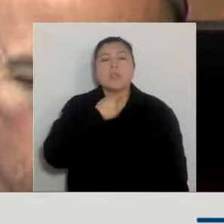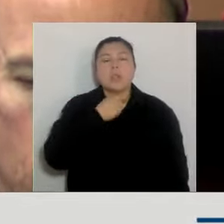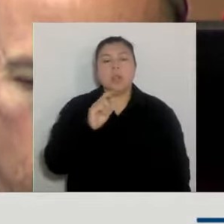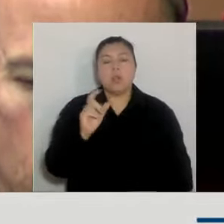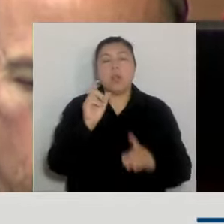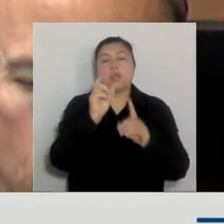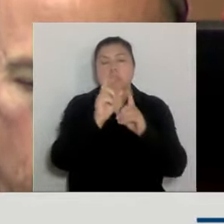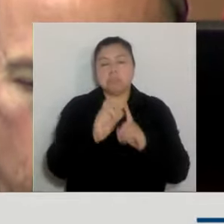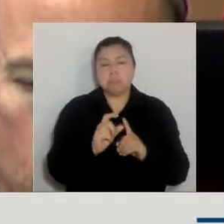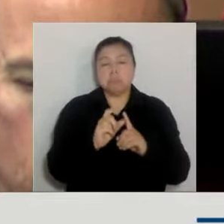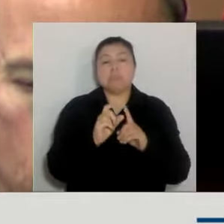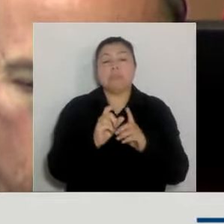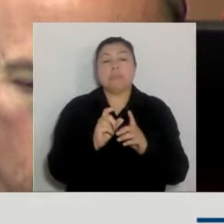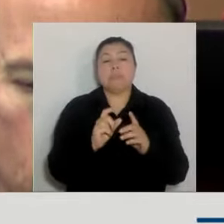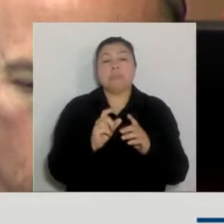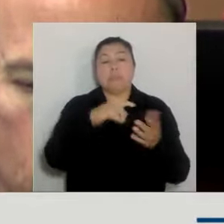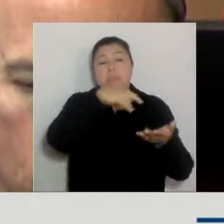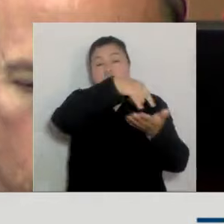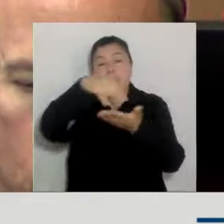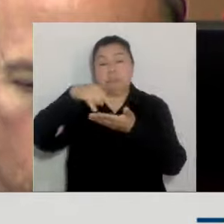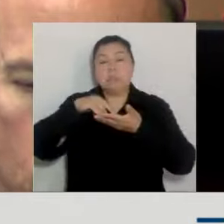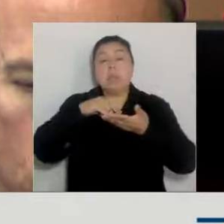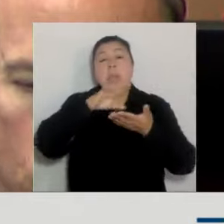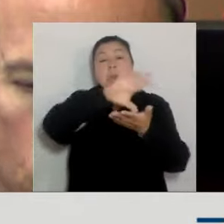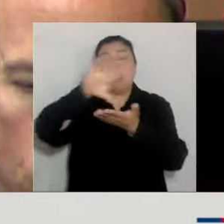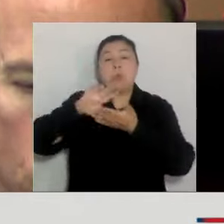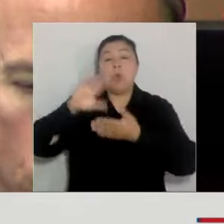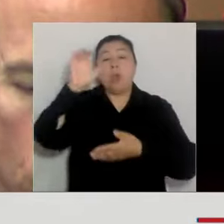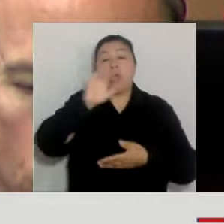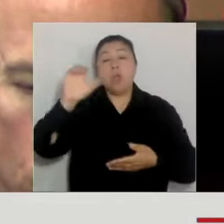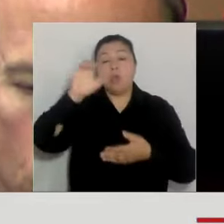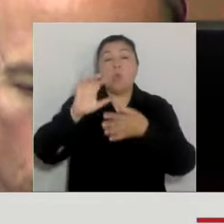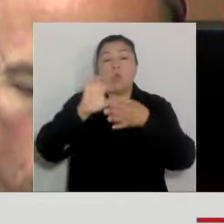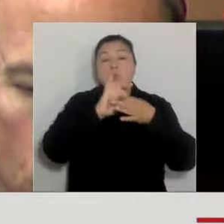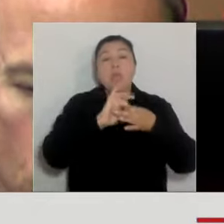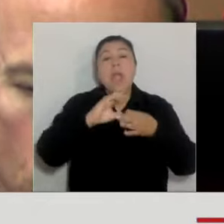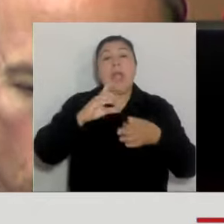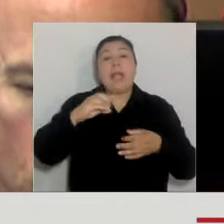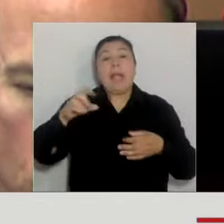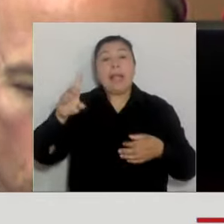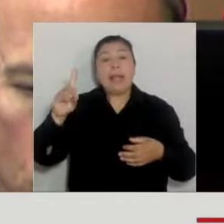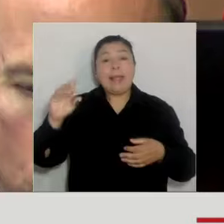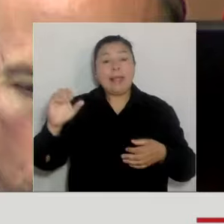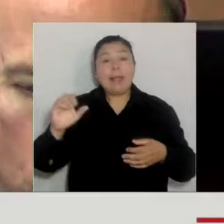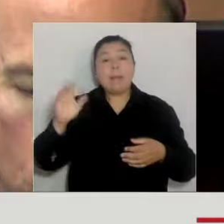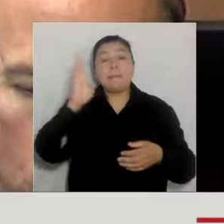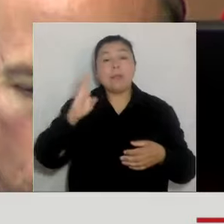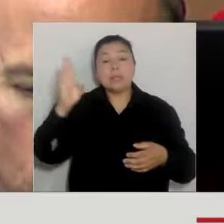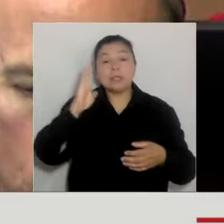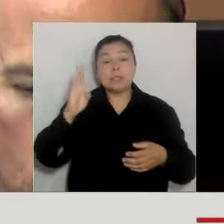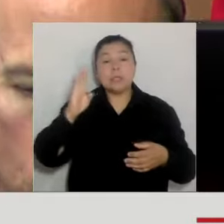legislaciones del mundo entre ellos la Unión Europea en Canadá y Brasil